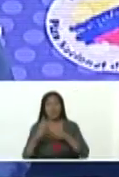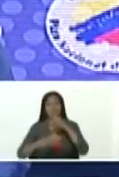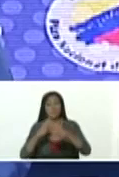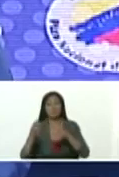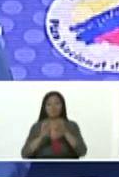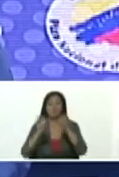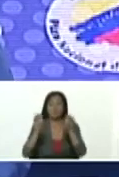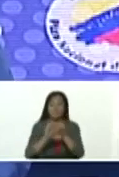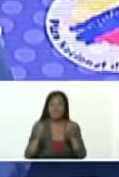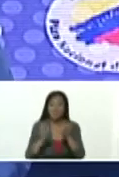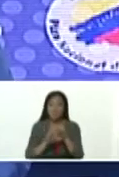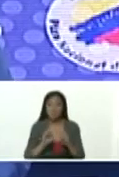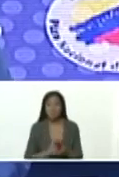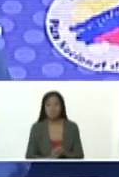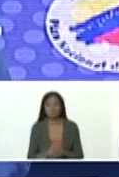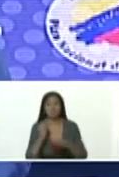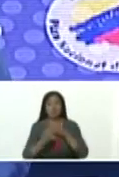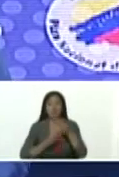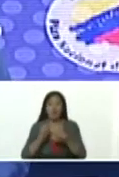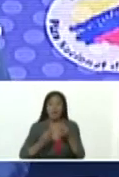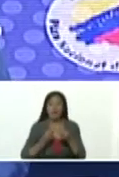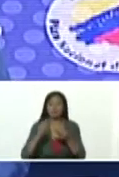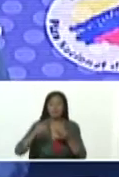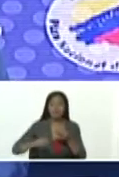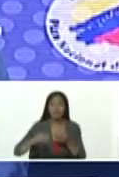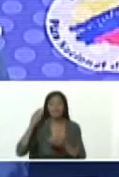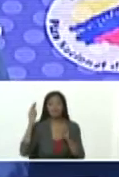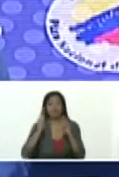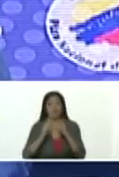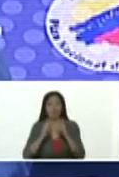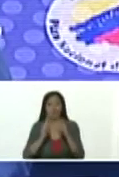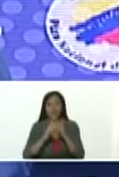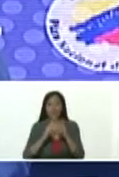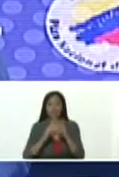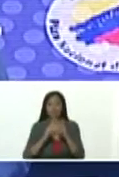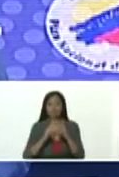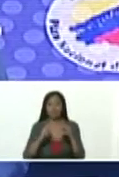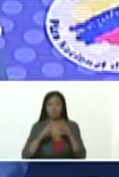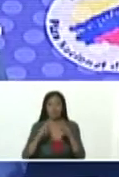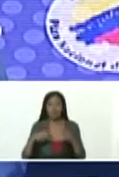educativo es el que genera el conocimiento y los valores.